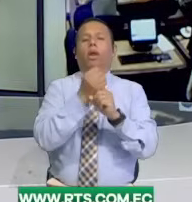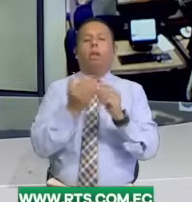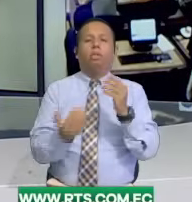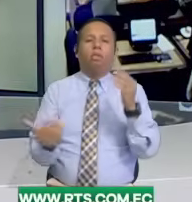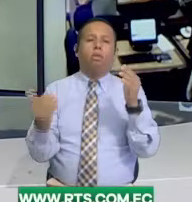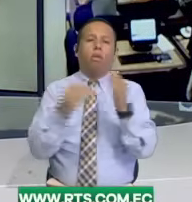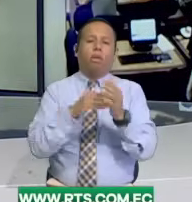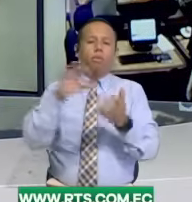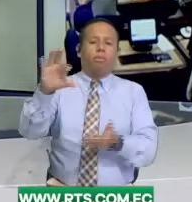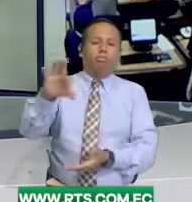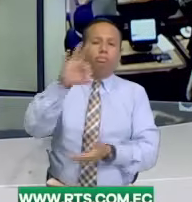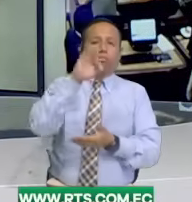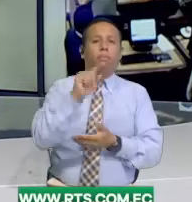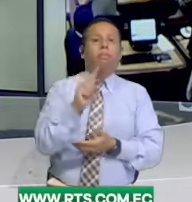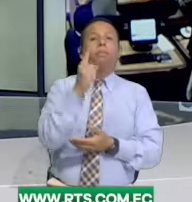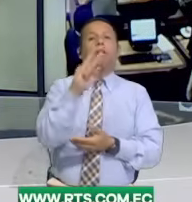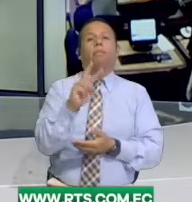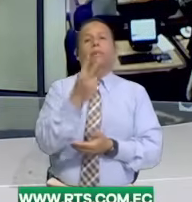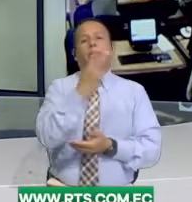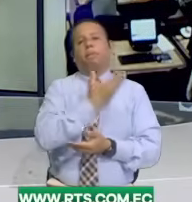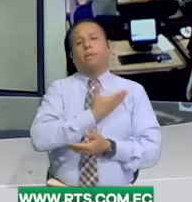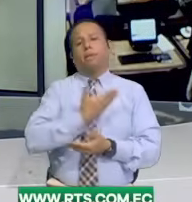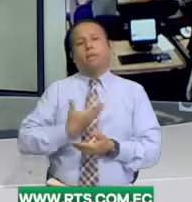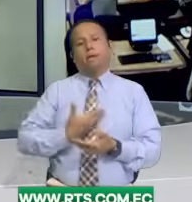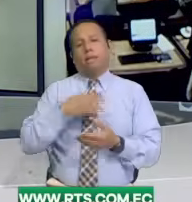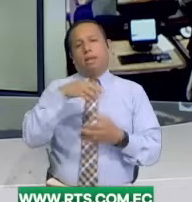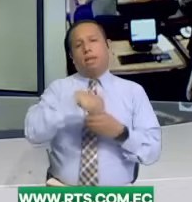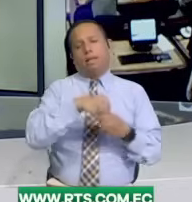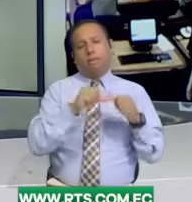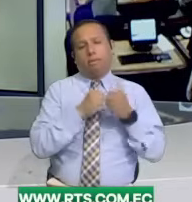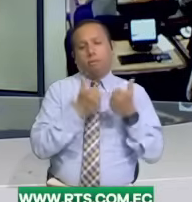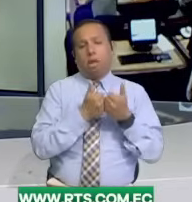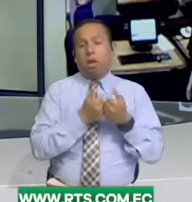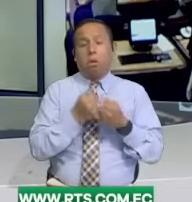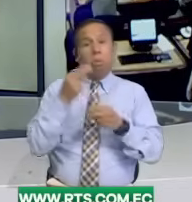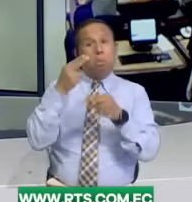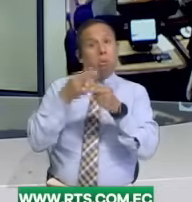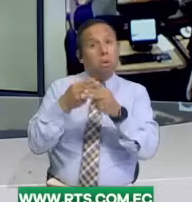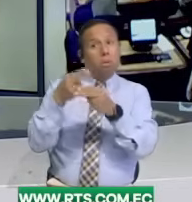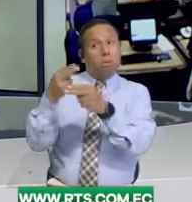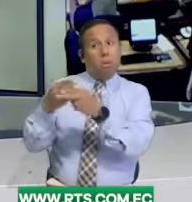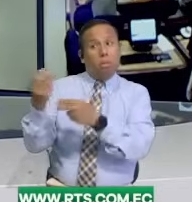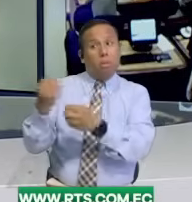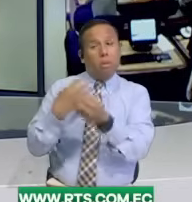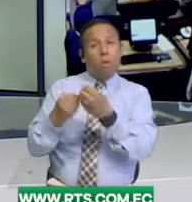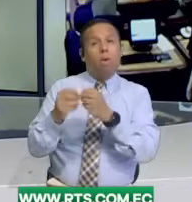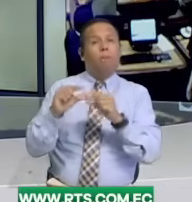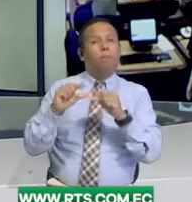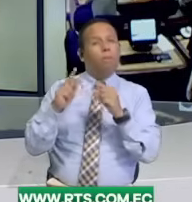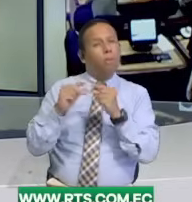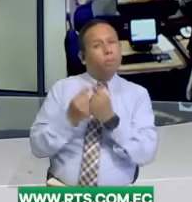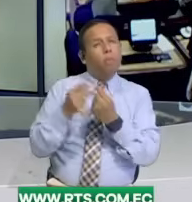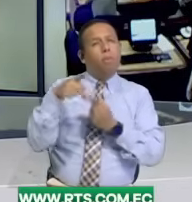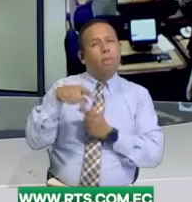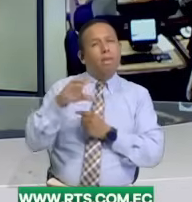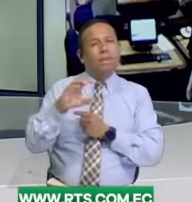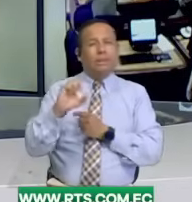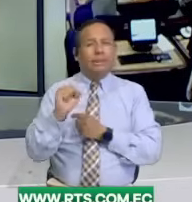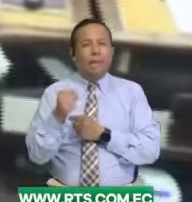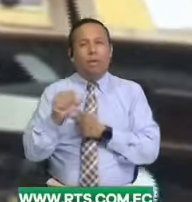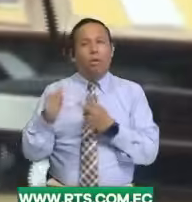primer vicepresidente. Surgen nuevos nombres desde el Partido Social Cristiano y el Bloque Independiente.